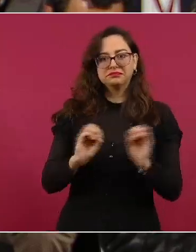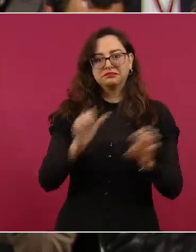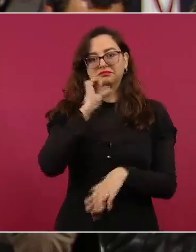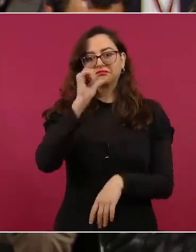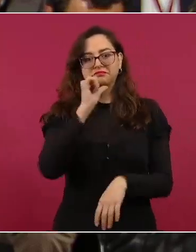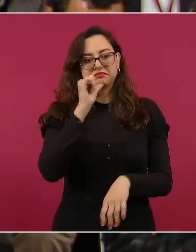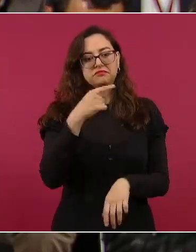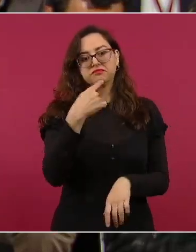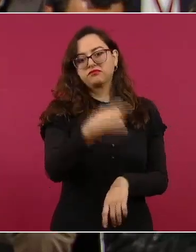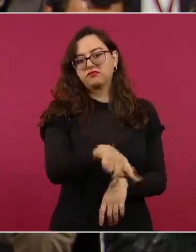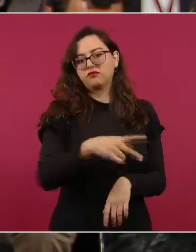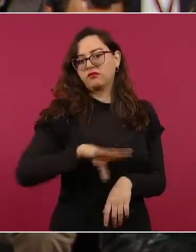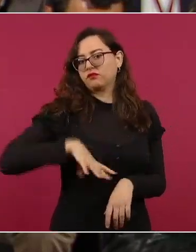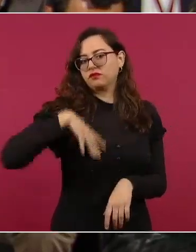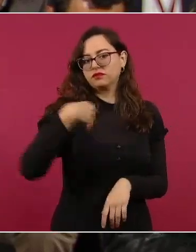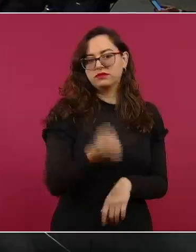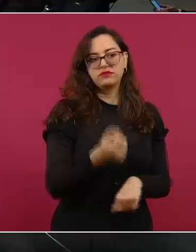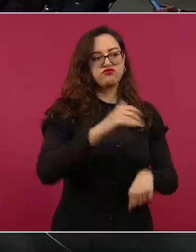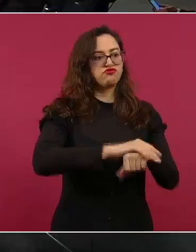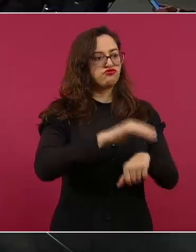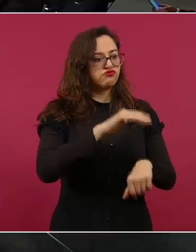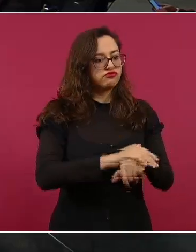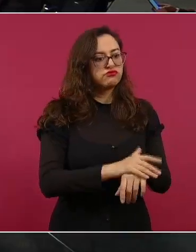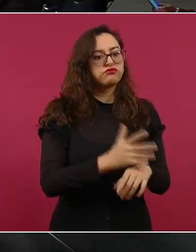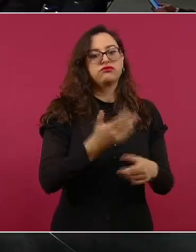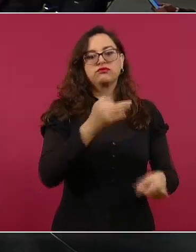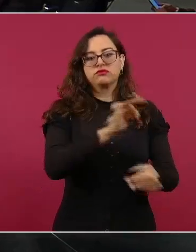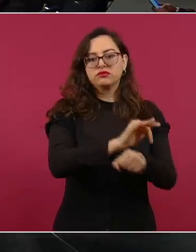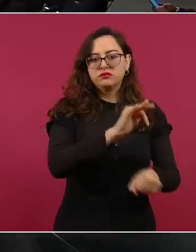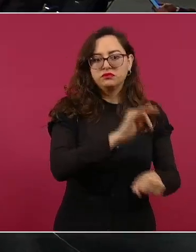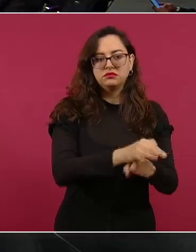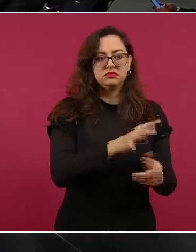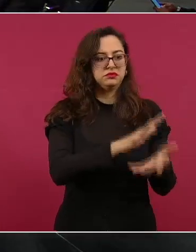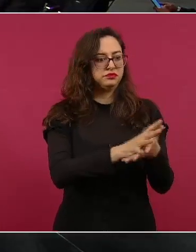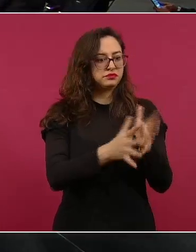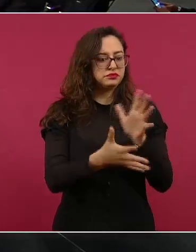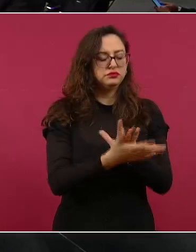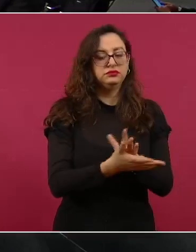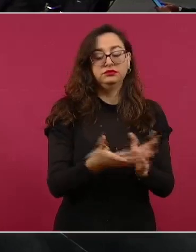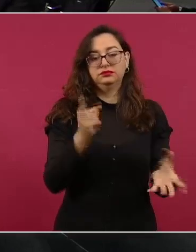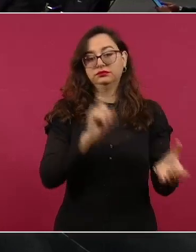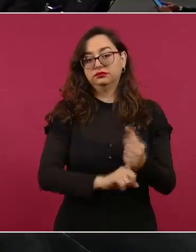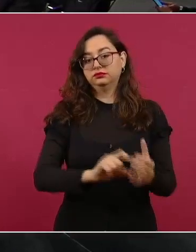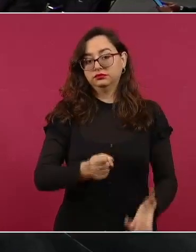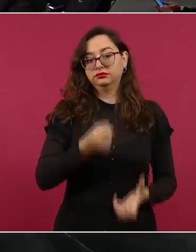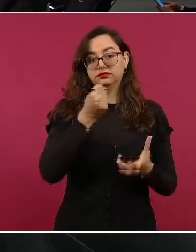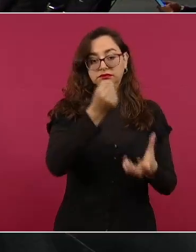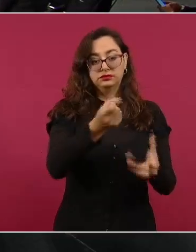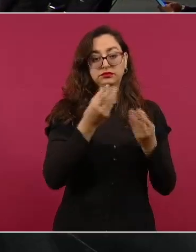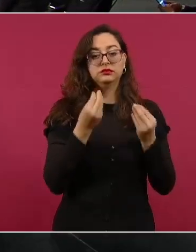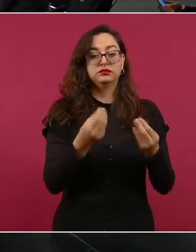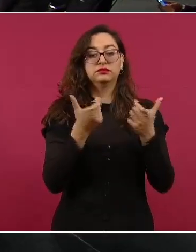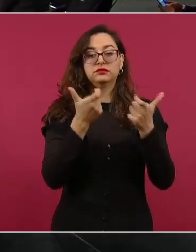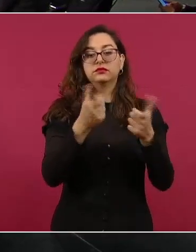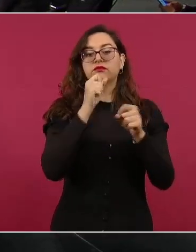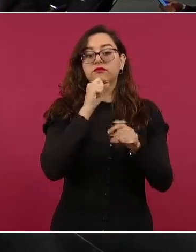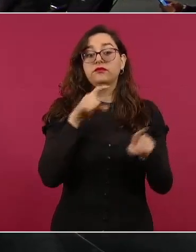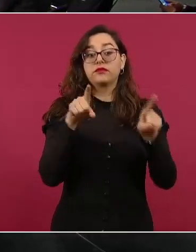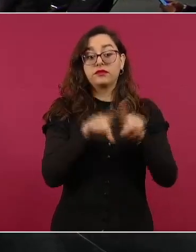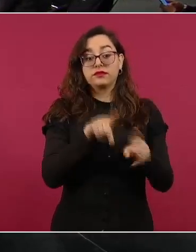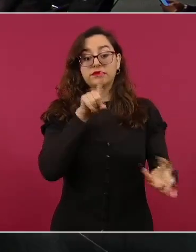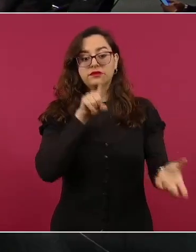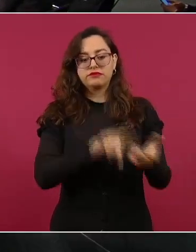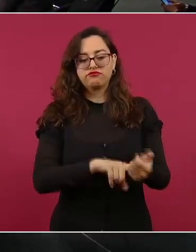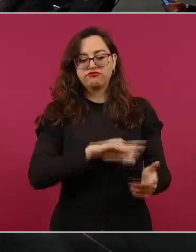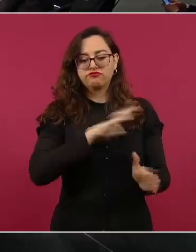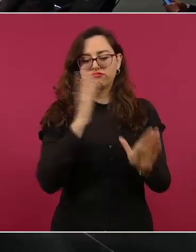afines, facilitando su incorporación al mecanismo y autorizándoles medidas millonarias, sino que además tienen acceso a la información que se encuentra